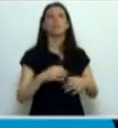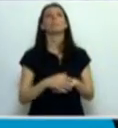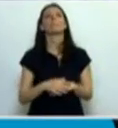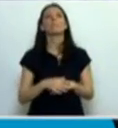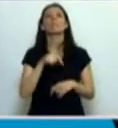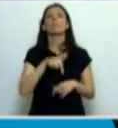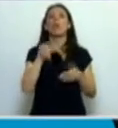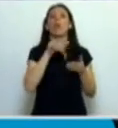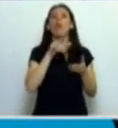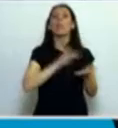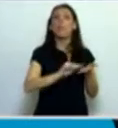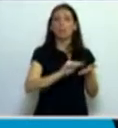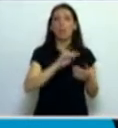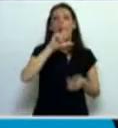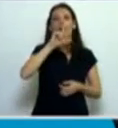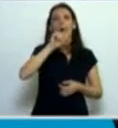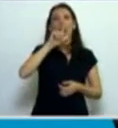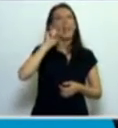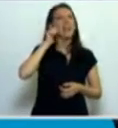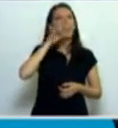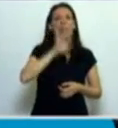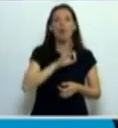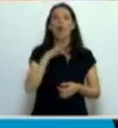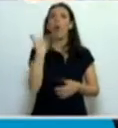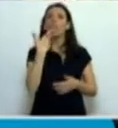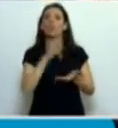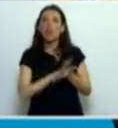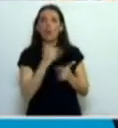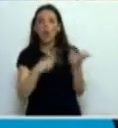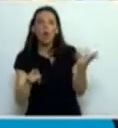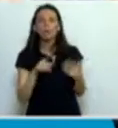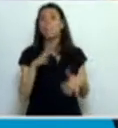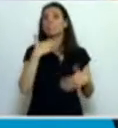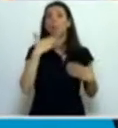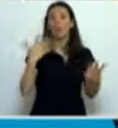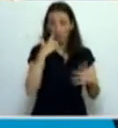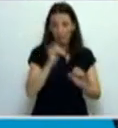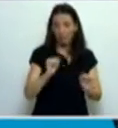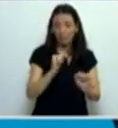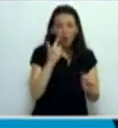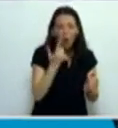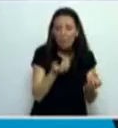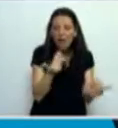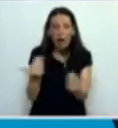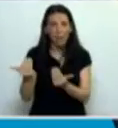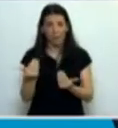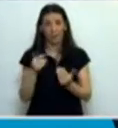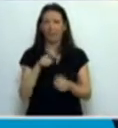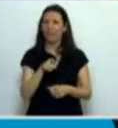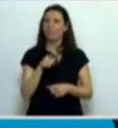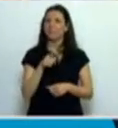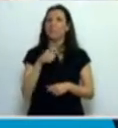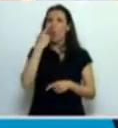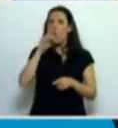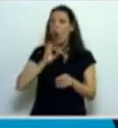el diputado Calcaño habló de las imprevisibilidades. Digamos, lo que es contradictorio y paradójico es que en